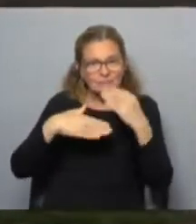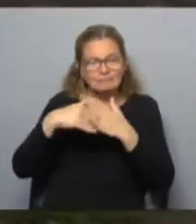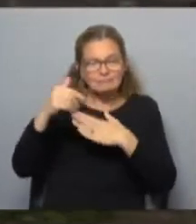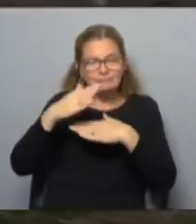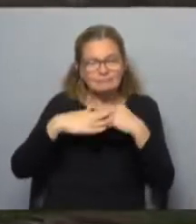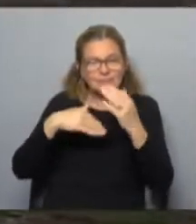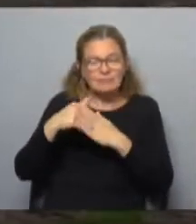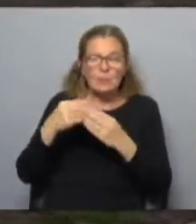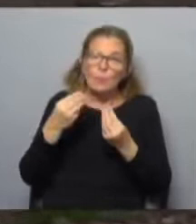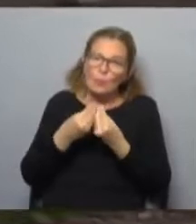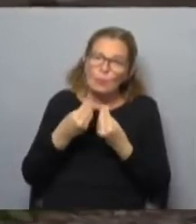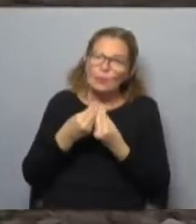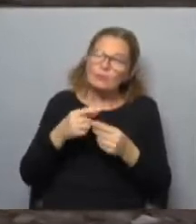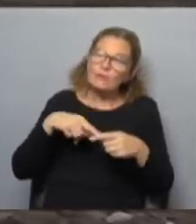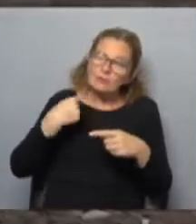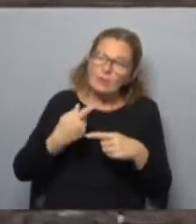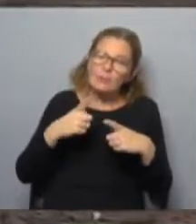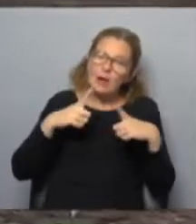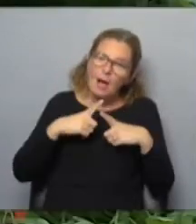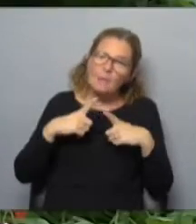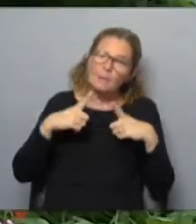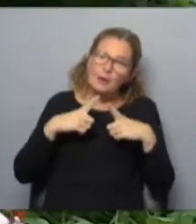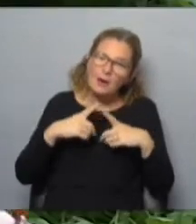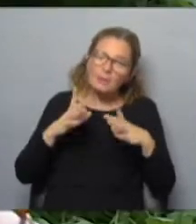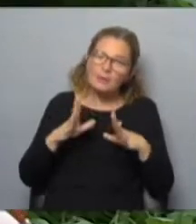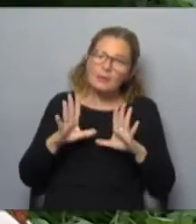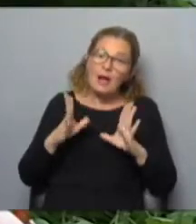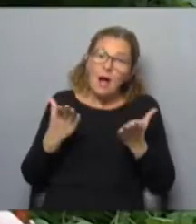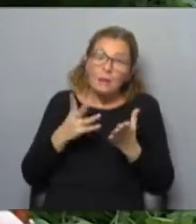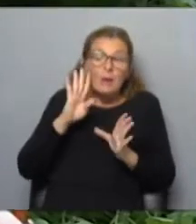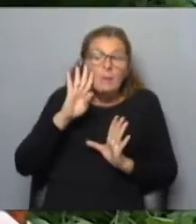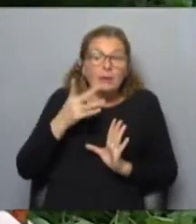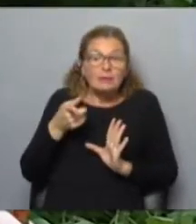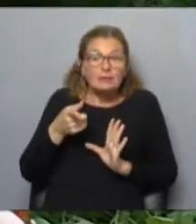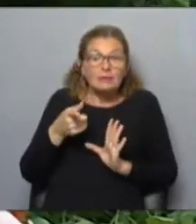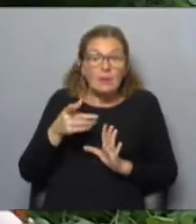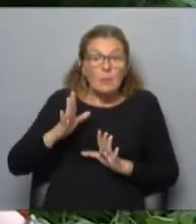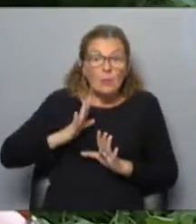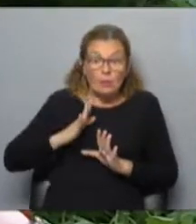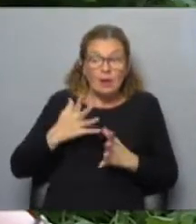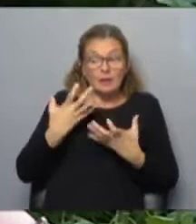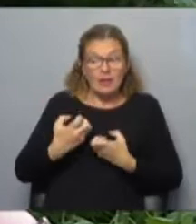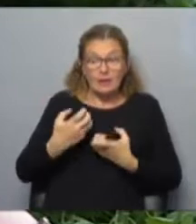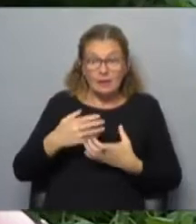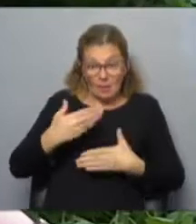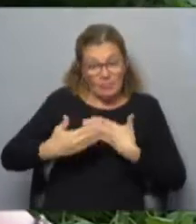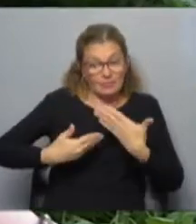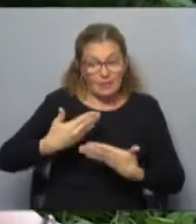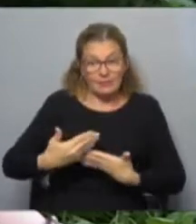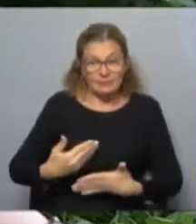Lo que tantas veces estemos esperando, bueno, ahora parece que a esta señora le está metiendo ganas. Así que vamos a ver.